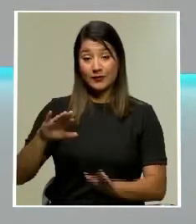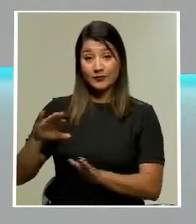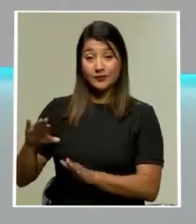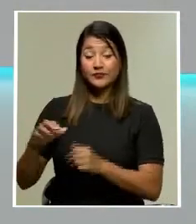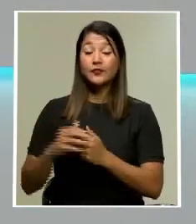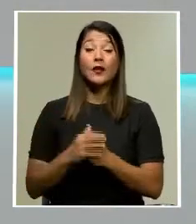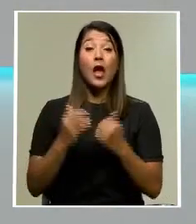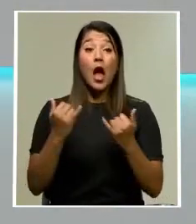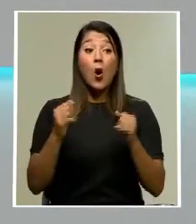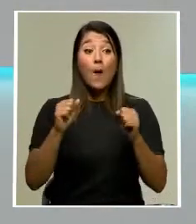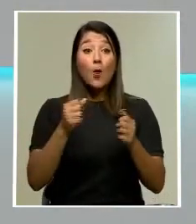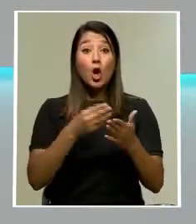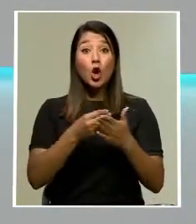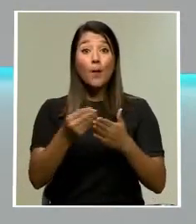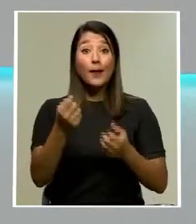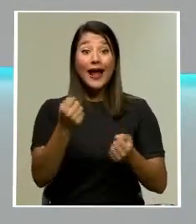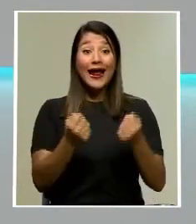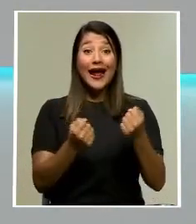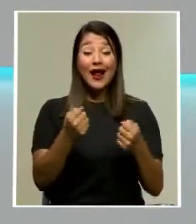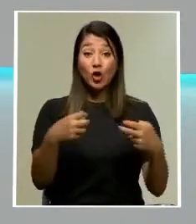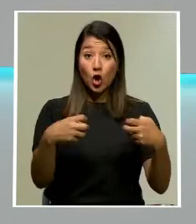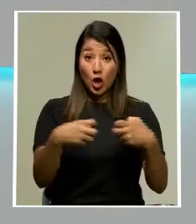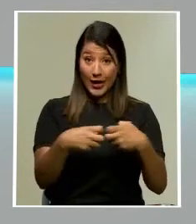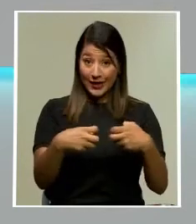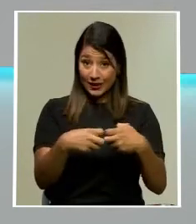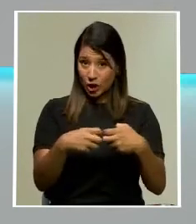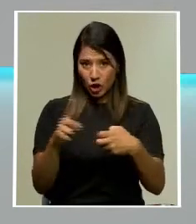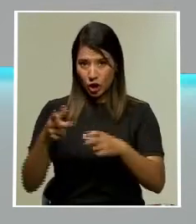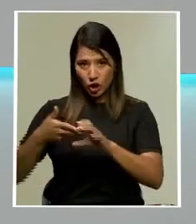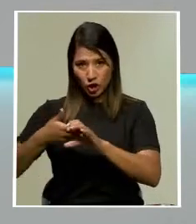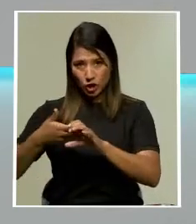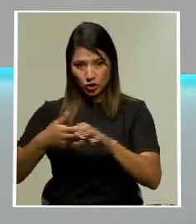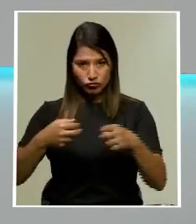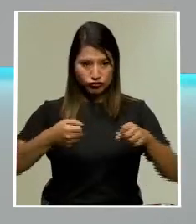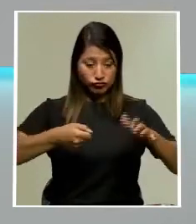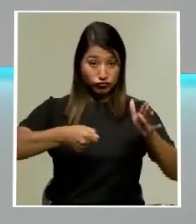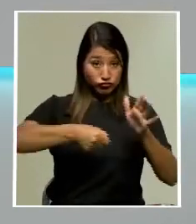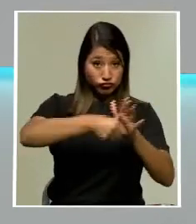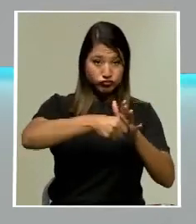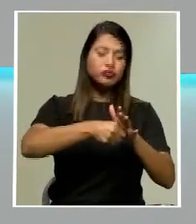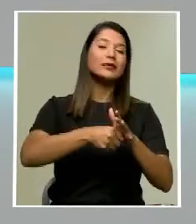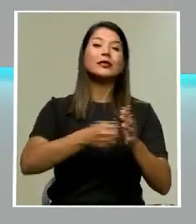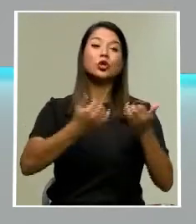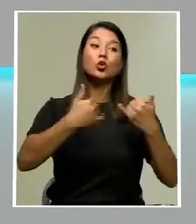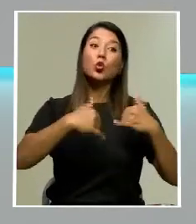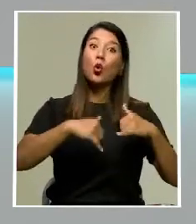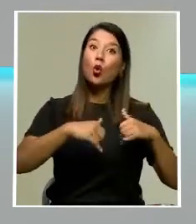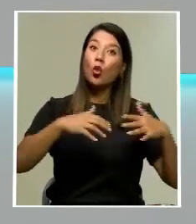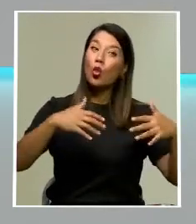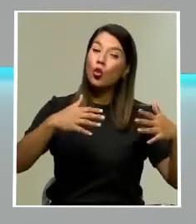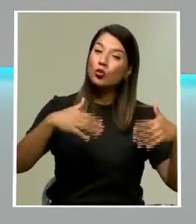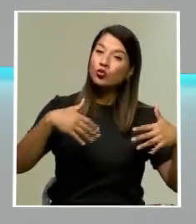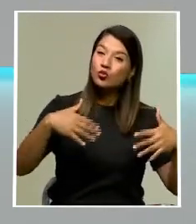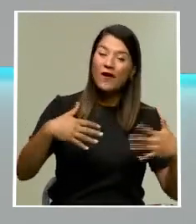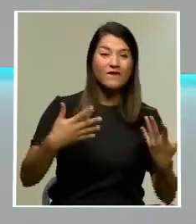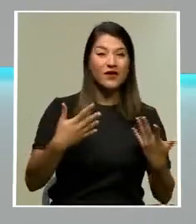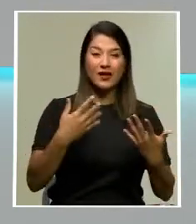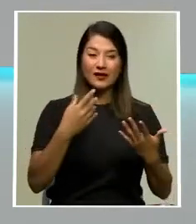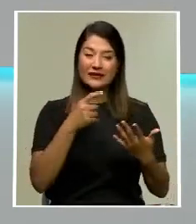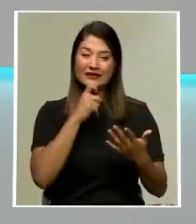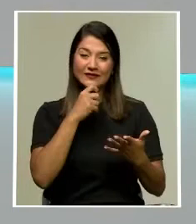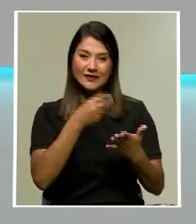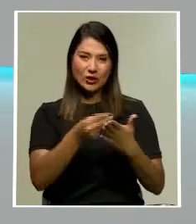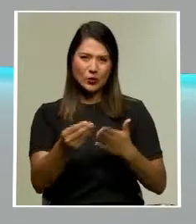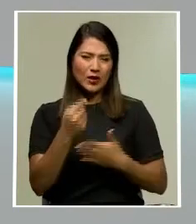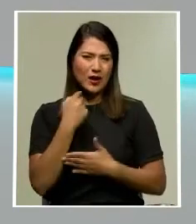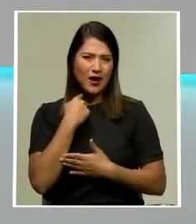de adquirir autos eléctricos sigue fuera del alcance de la clase media y aún queda reservada a los